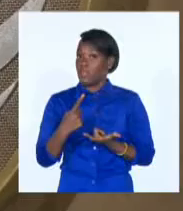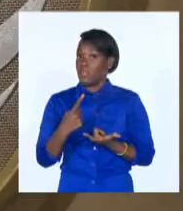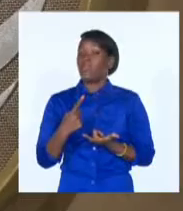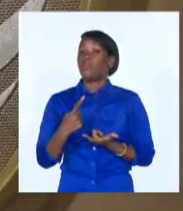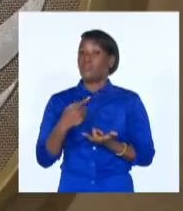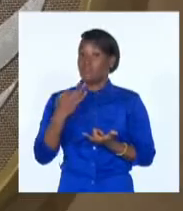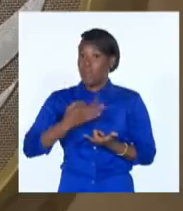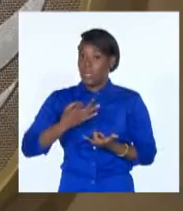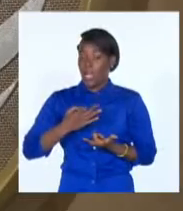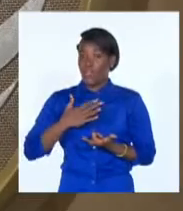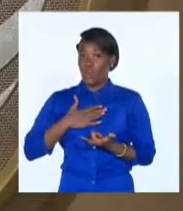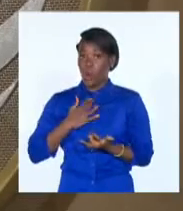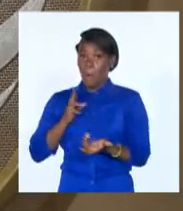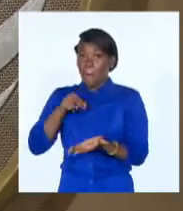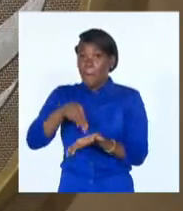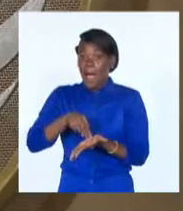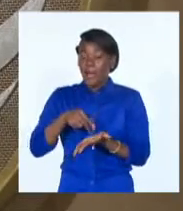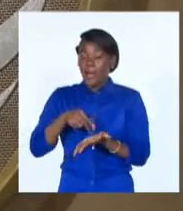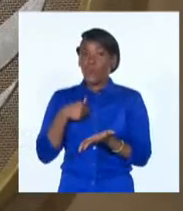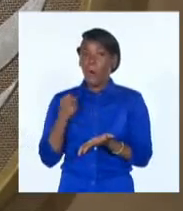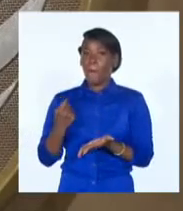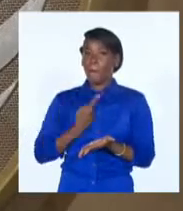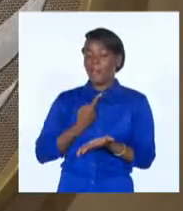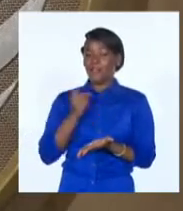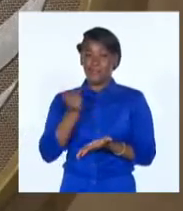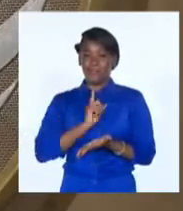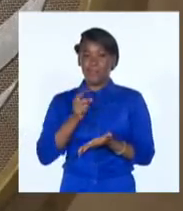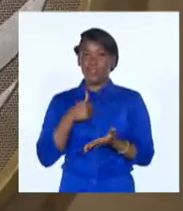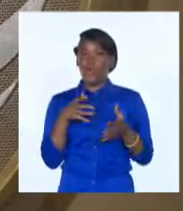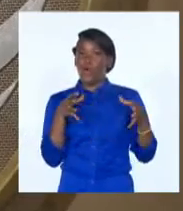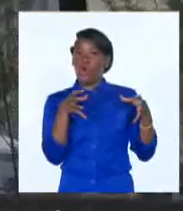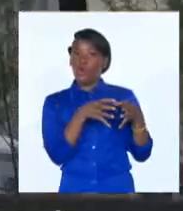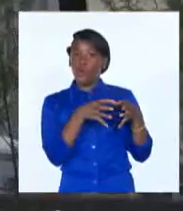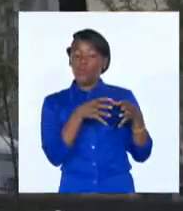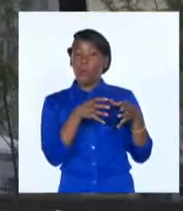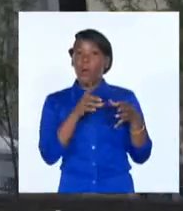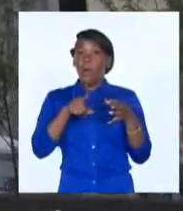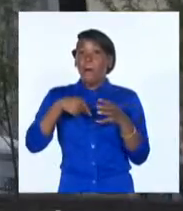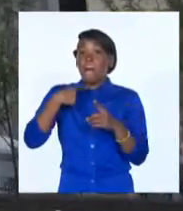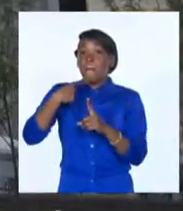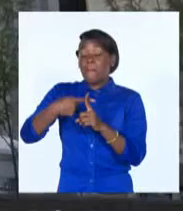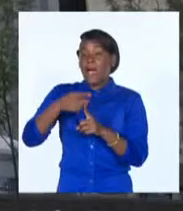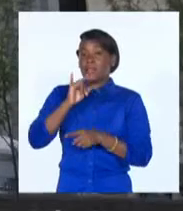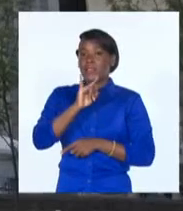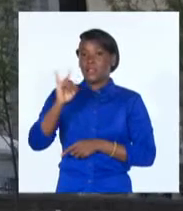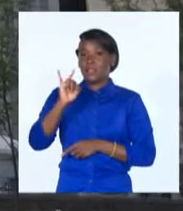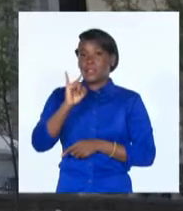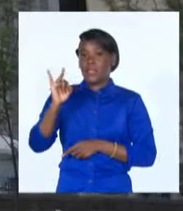los 77 y China, y lo hará en defensa de la justicia, el desarrollo